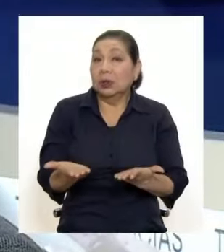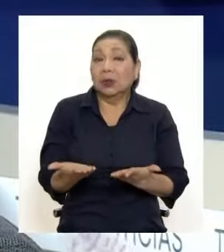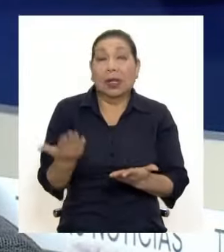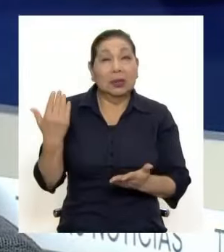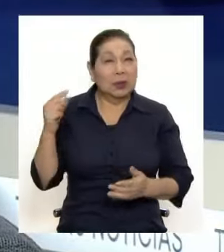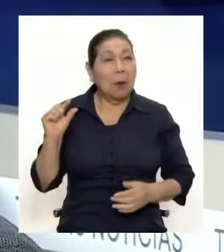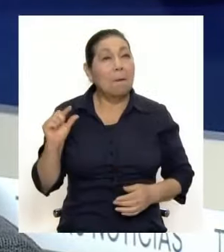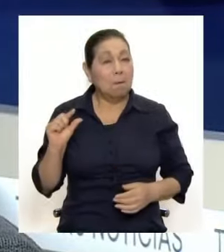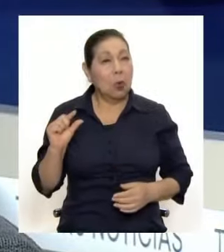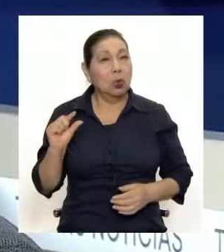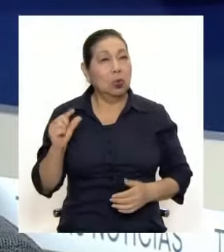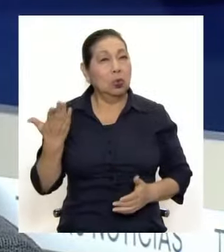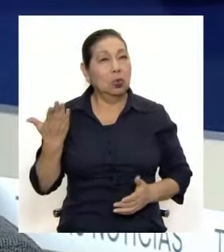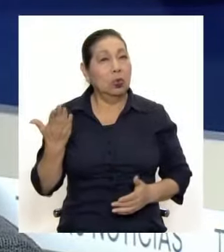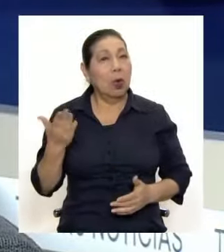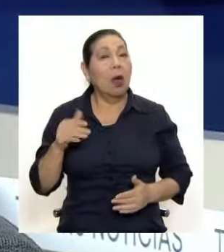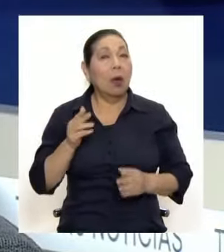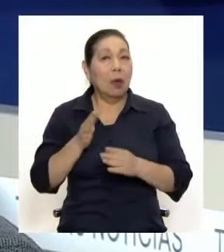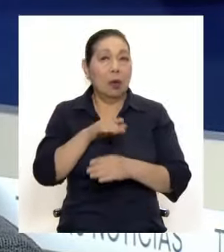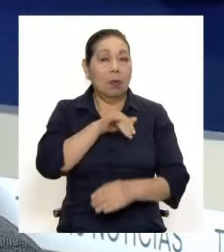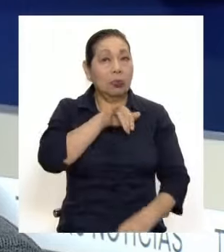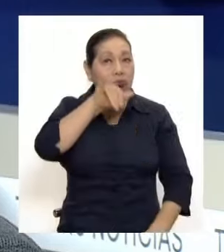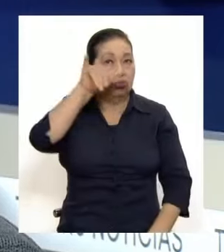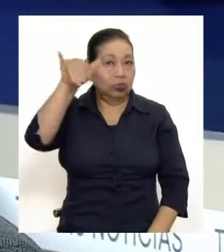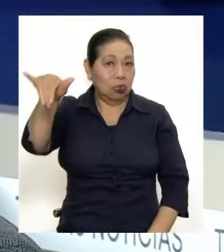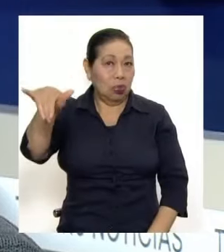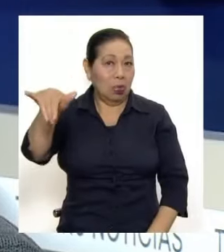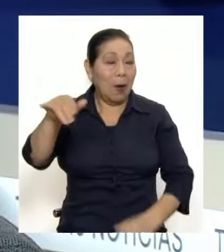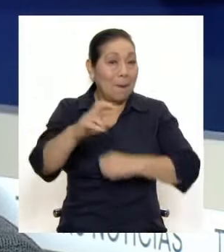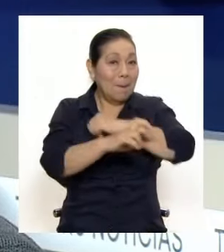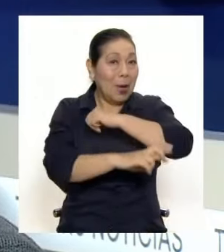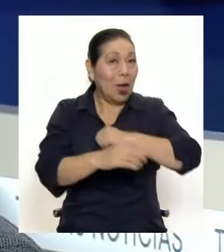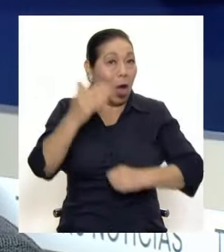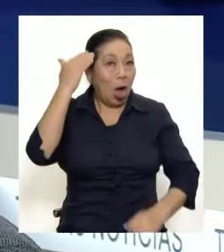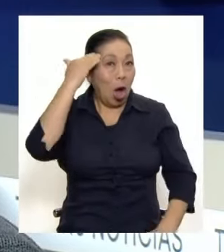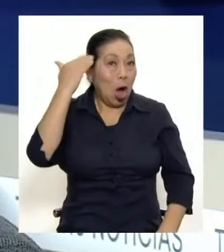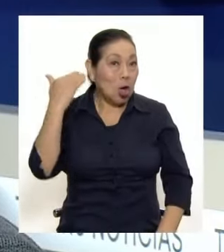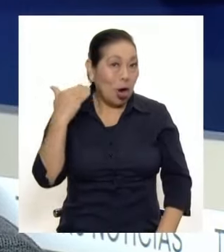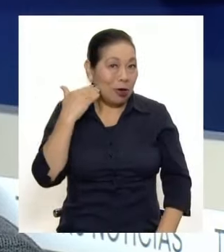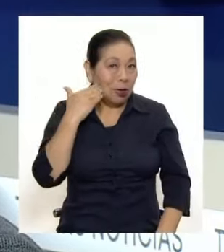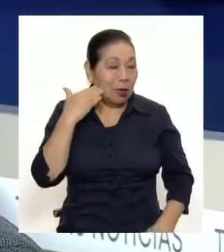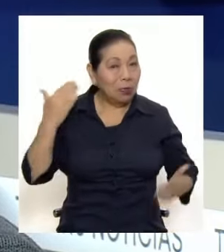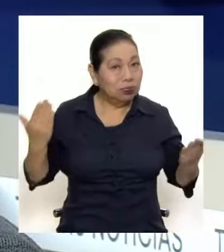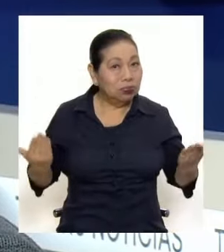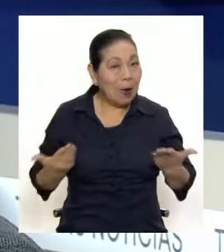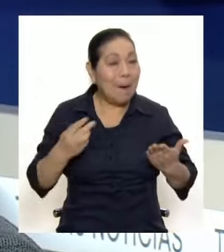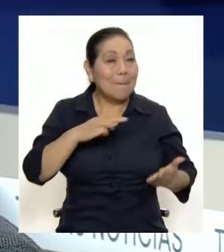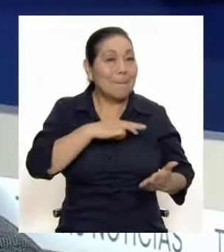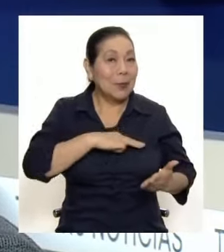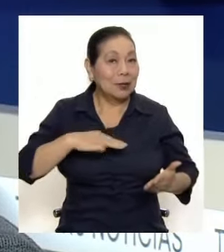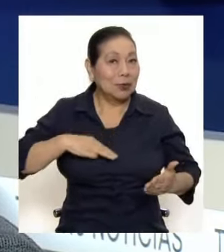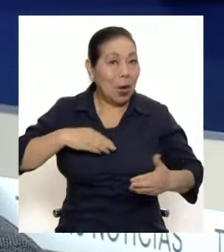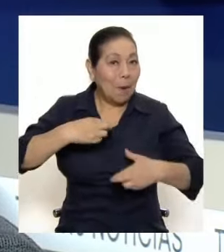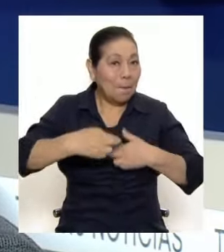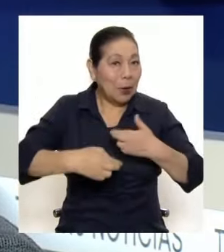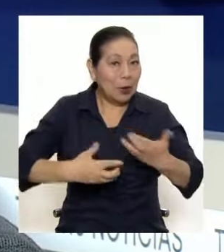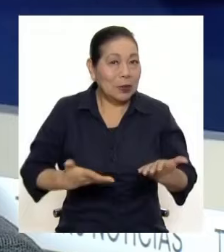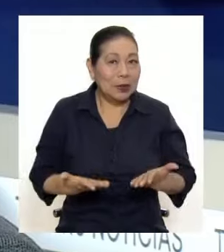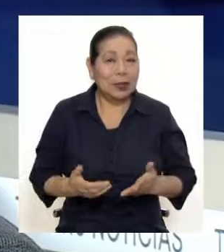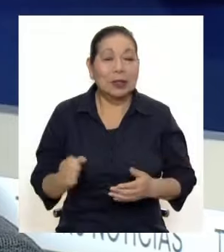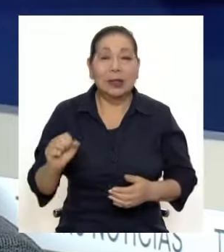recientemente hemos estado en Corea y se ha logrado con el impulso del Ministerio de producción a través